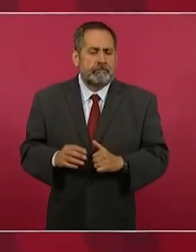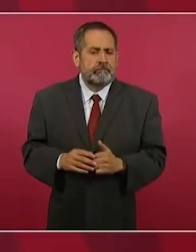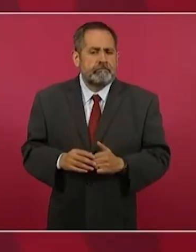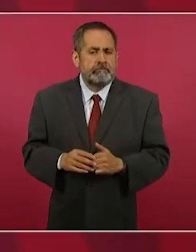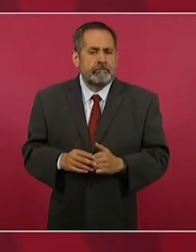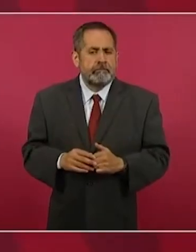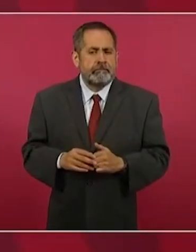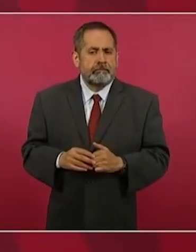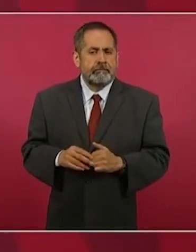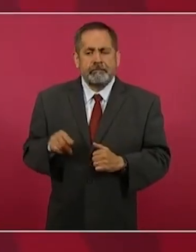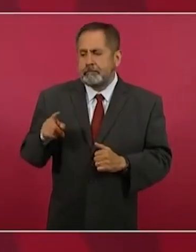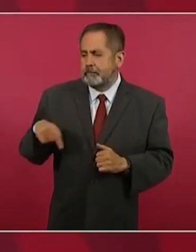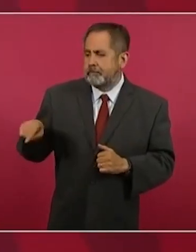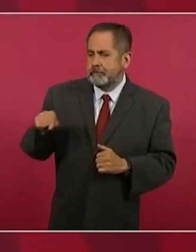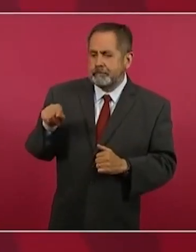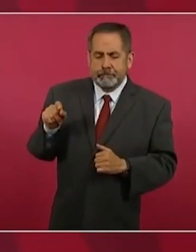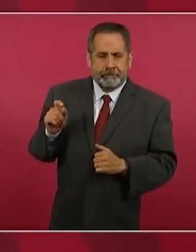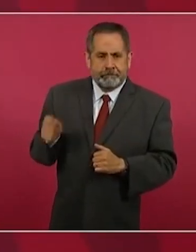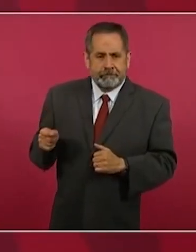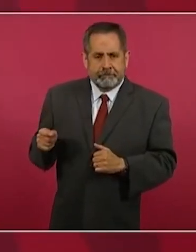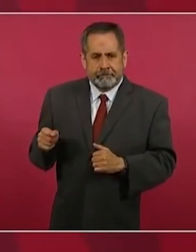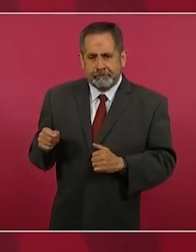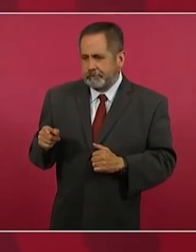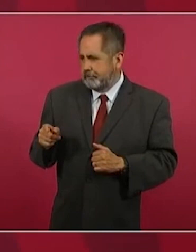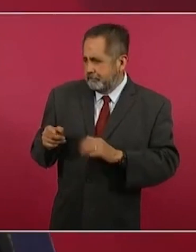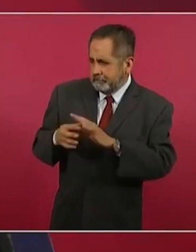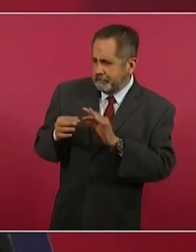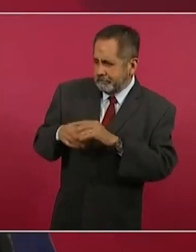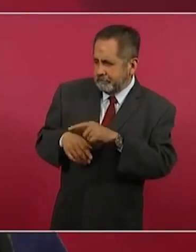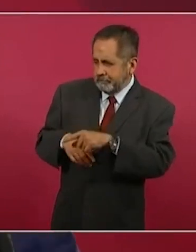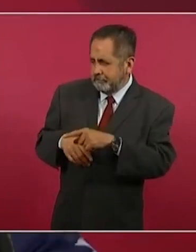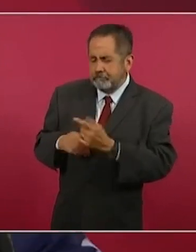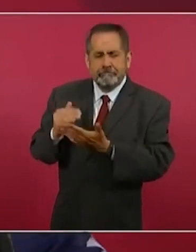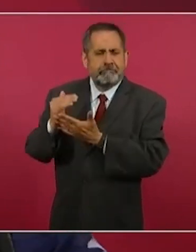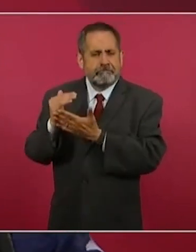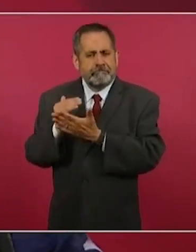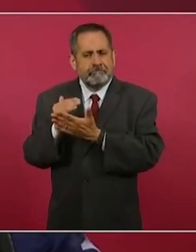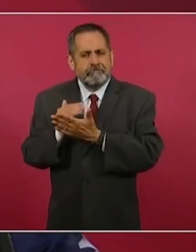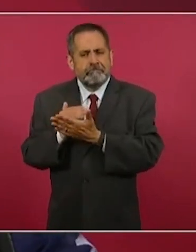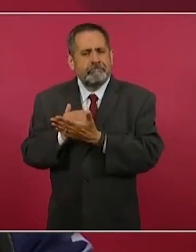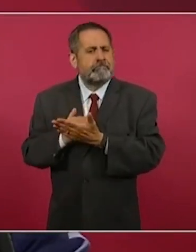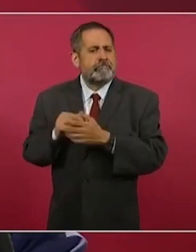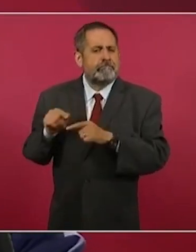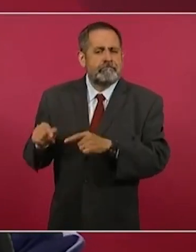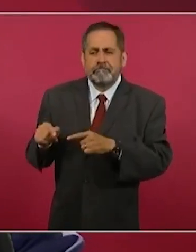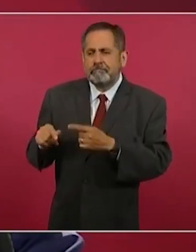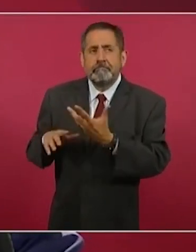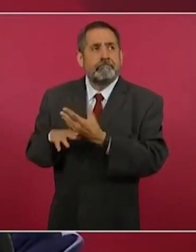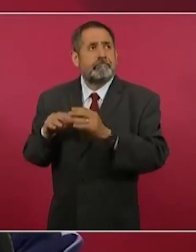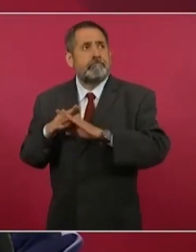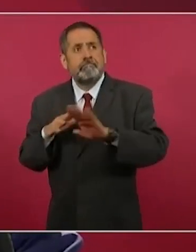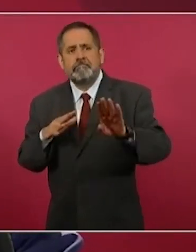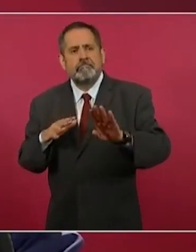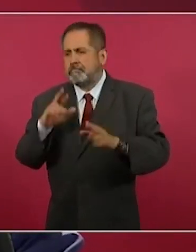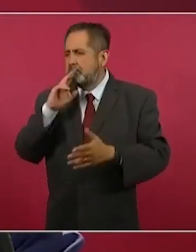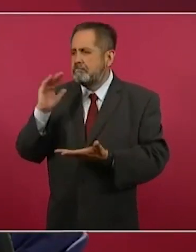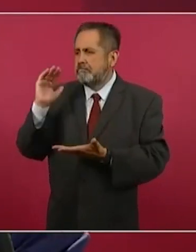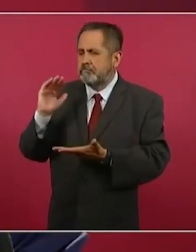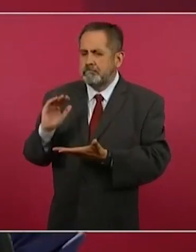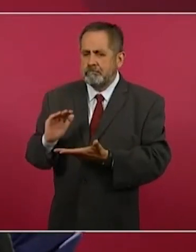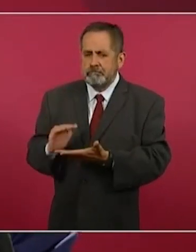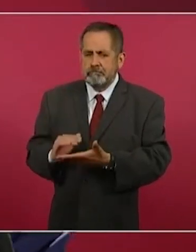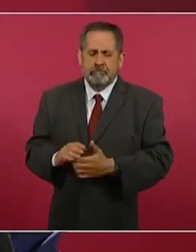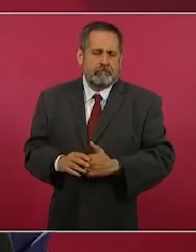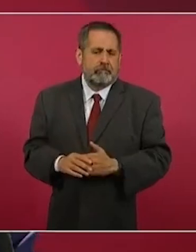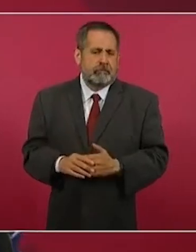sí disminuye se reduce mucho el flujo migratorio o